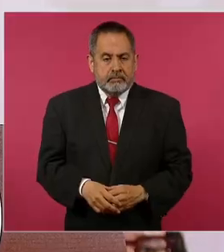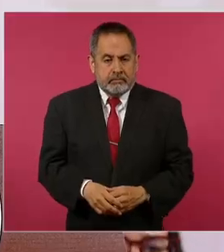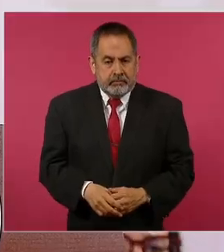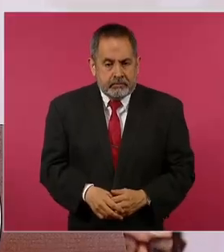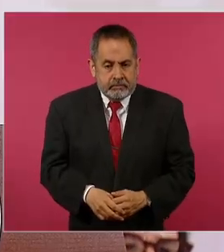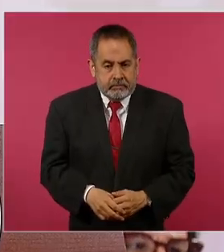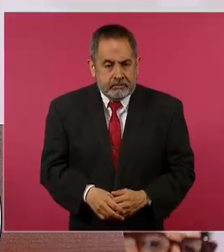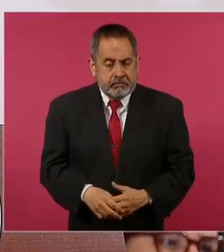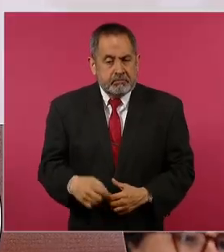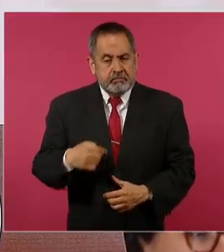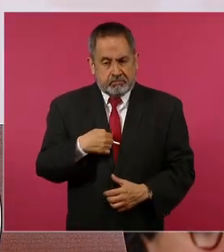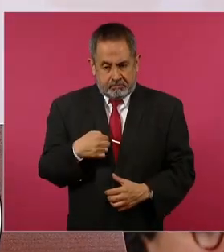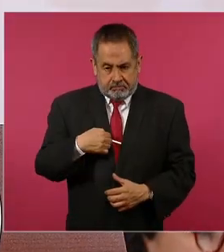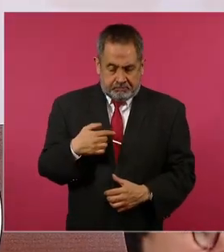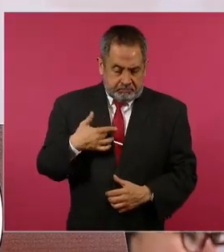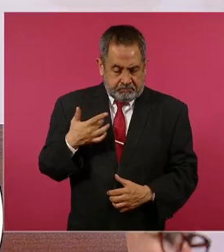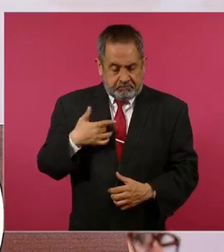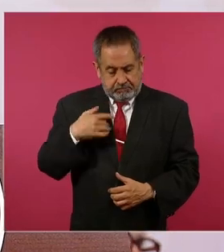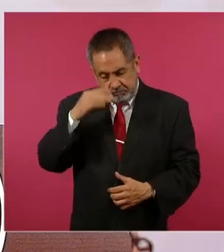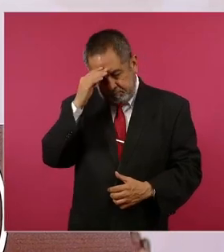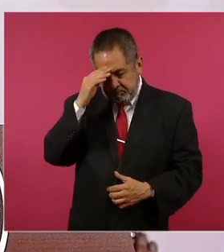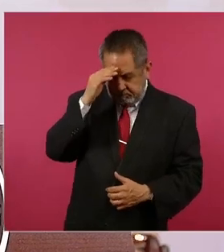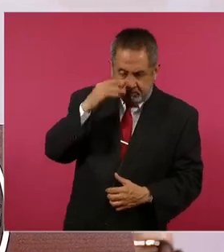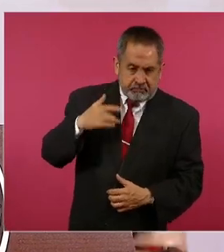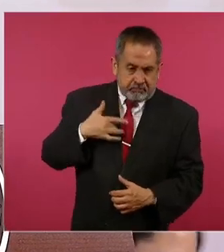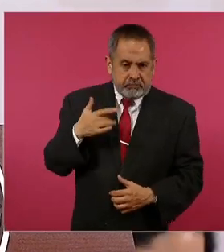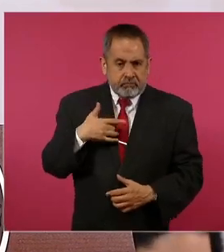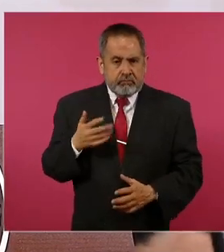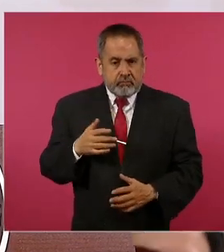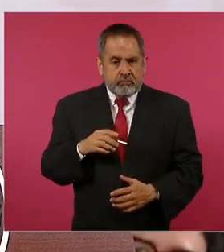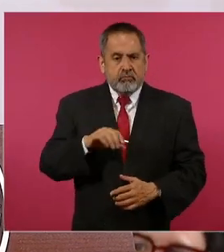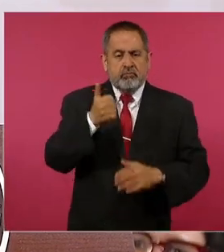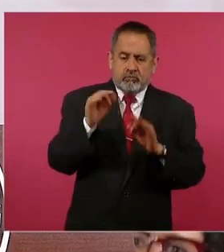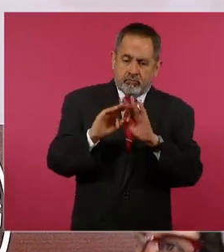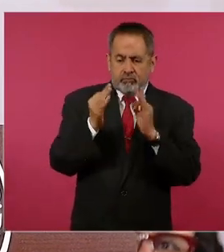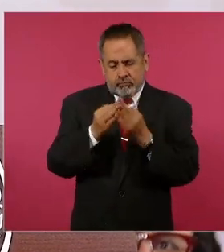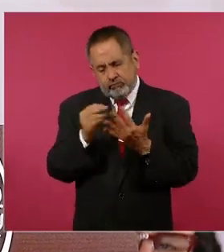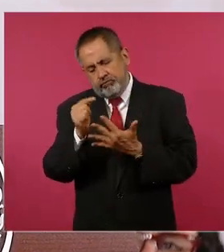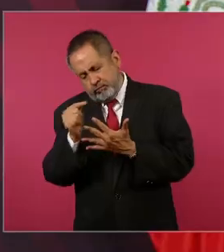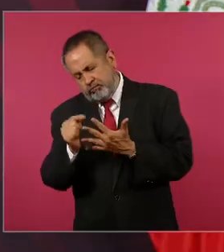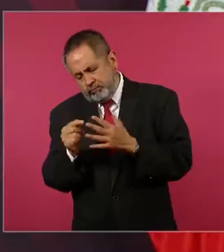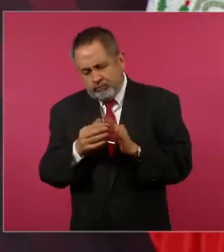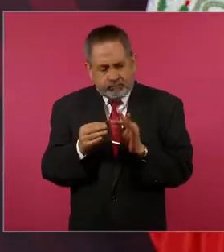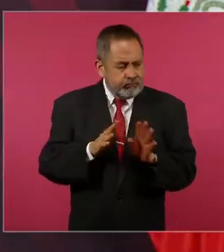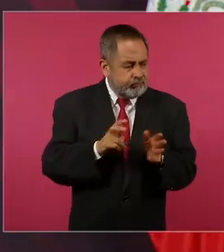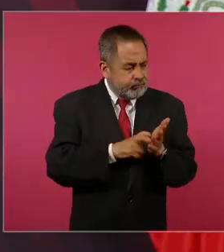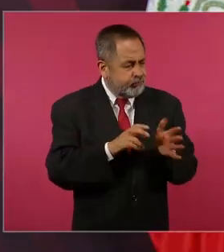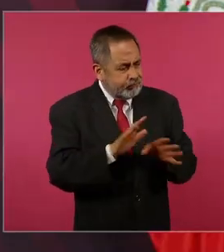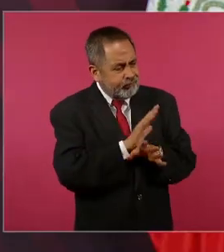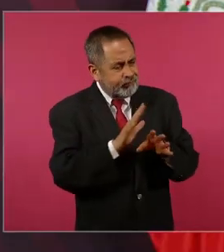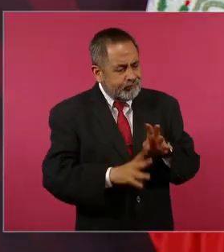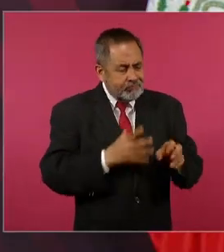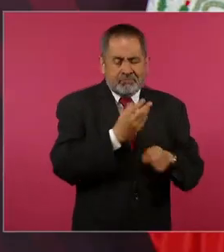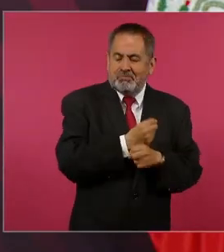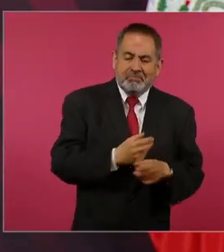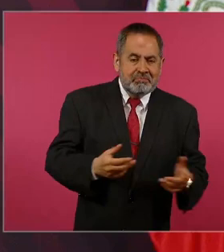Yo he buscado otros mecanismos de reforma al Poder